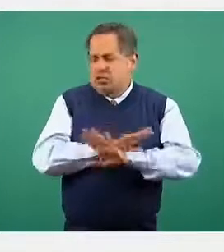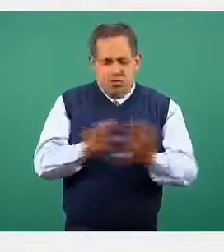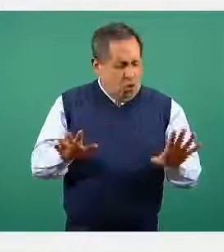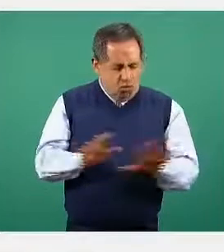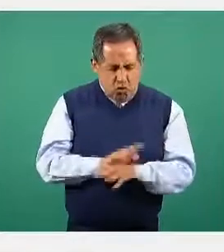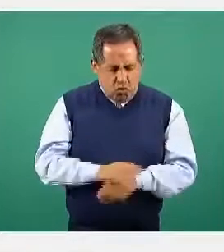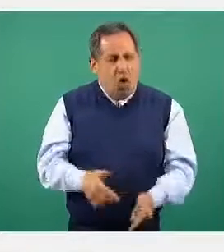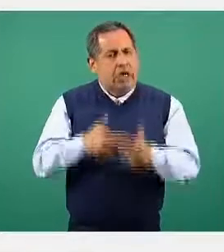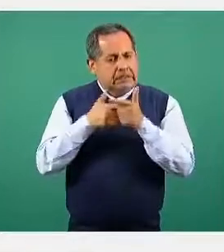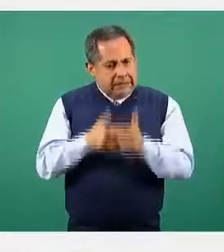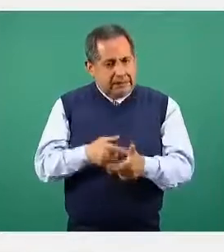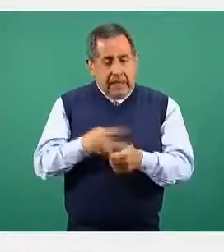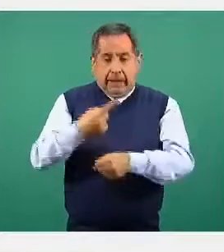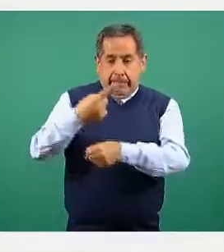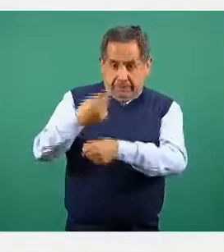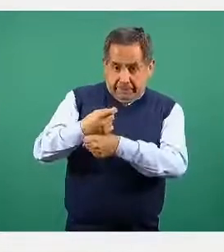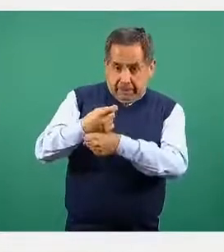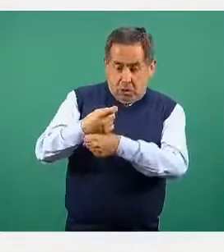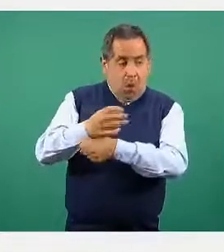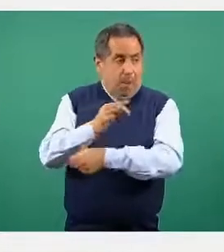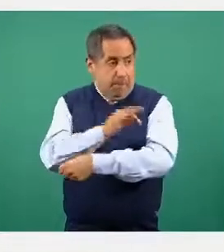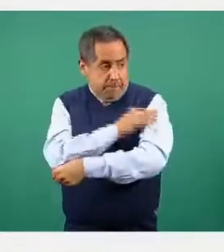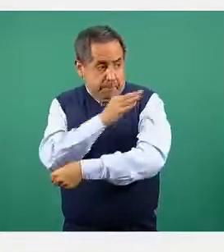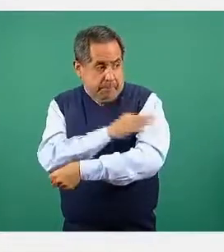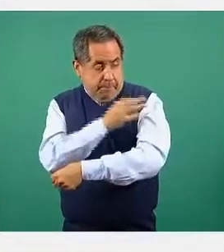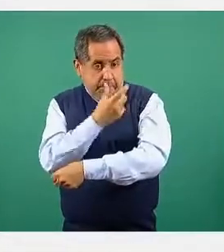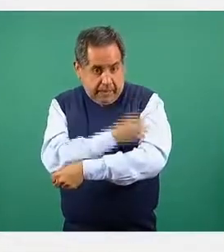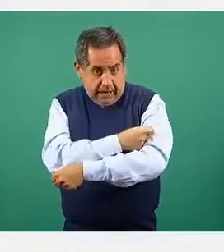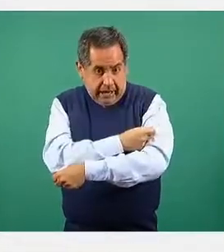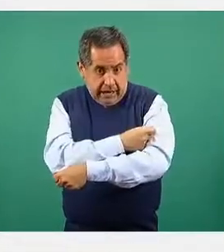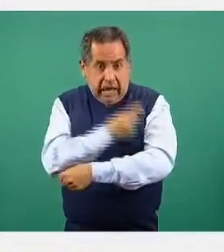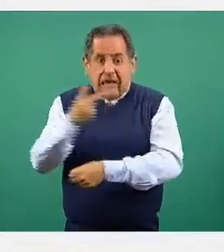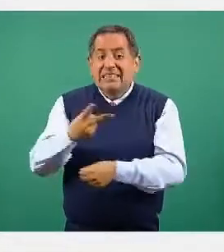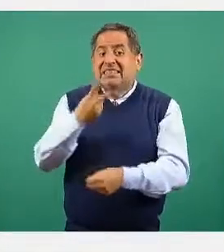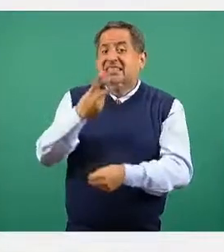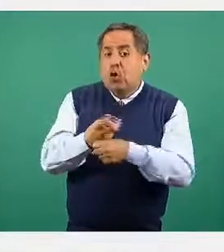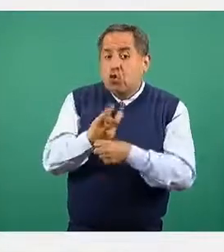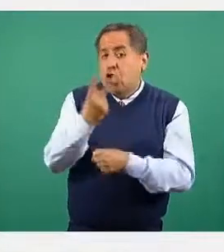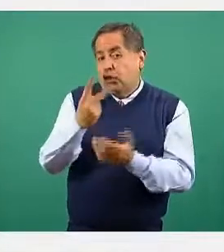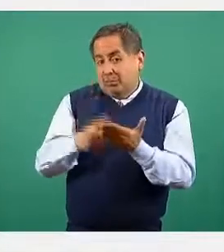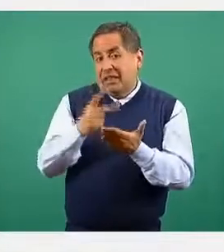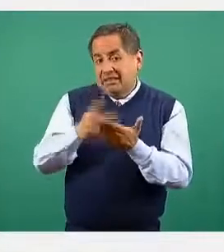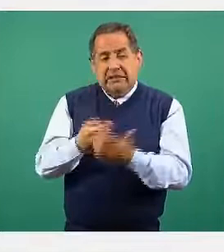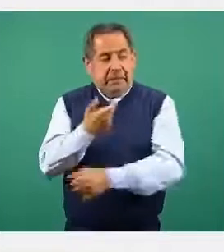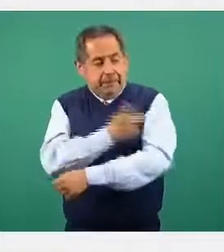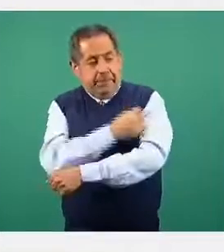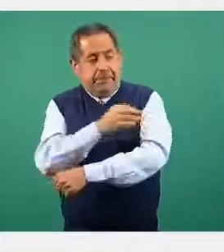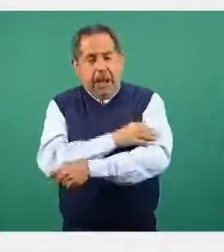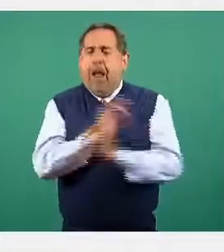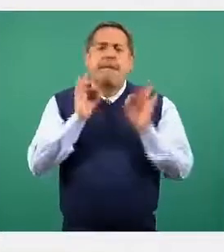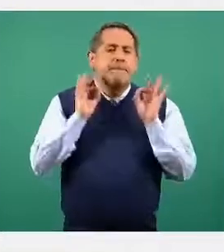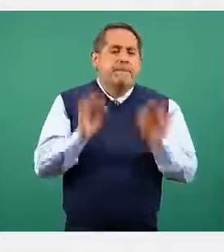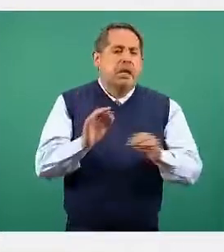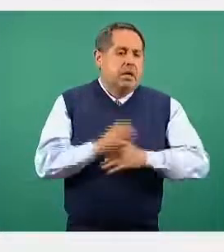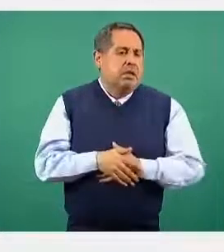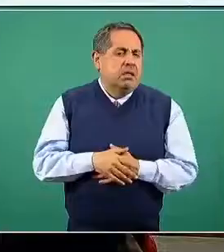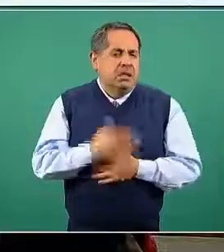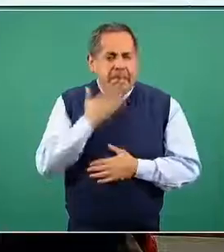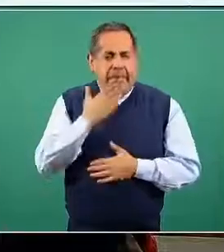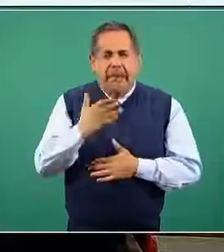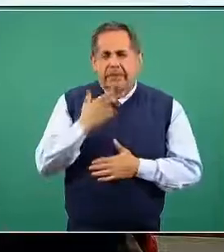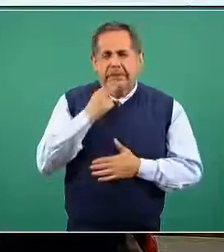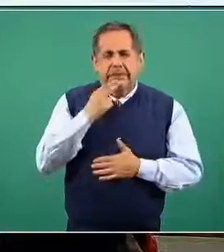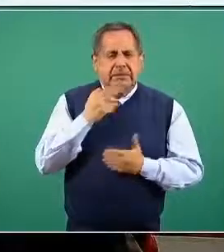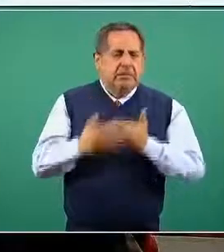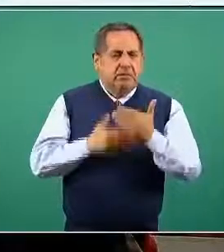son importantes. ¿Cuál es la utilidad de las segundas dosis? Aumentar el beneficio que puede dar la vacuna, es decir,